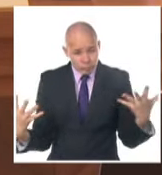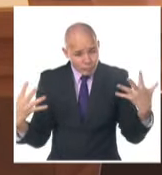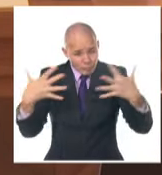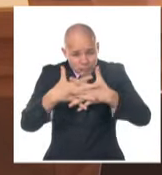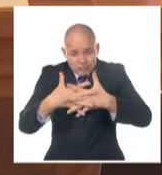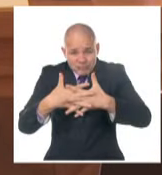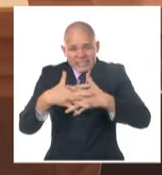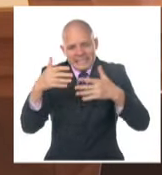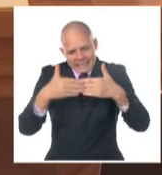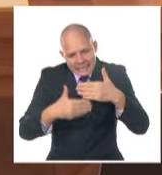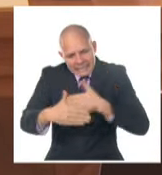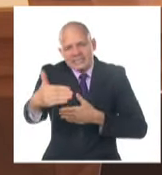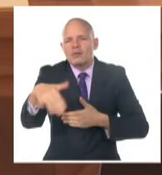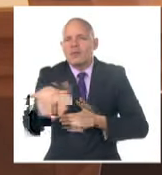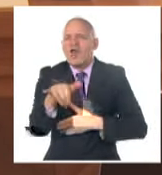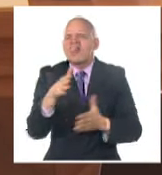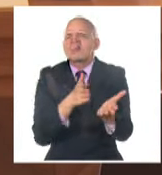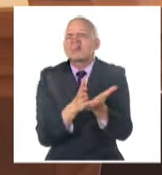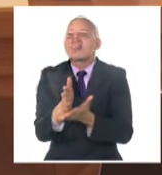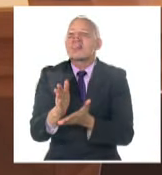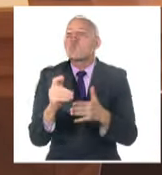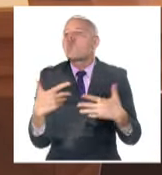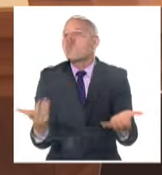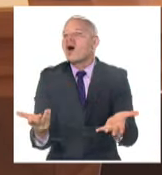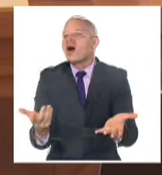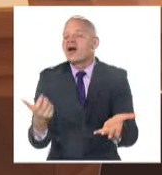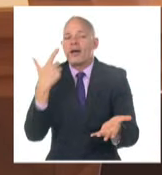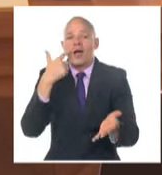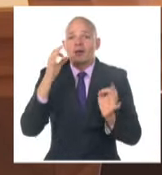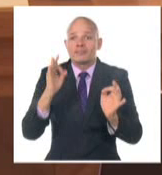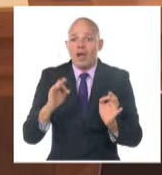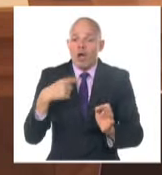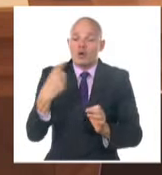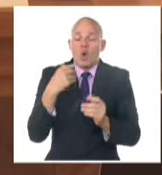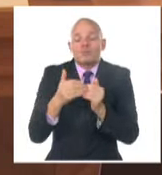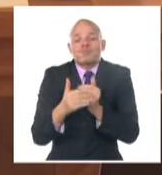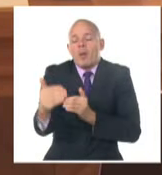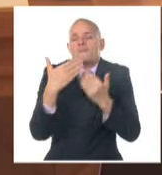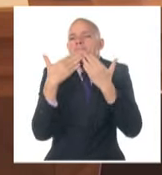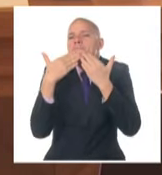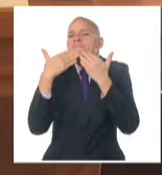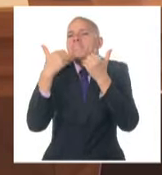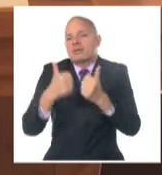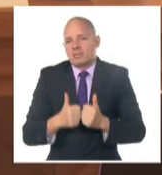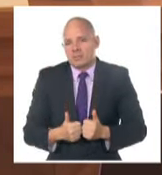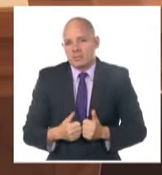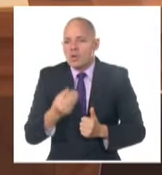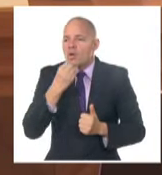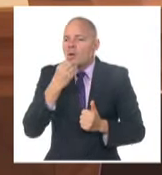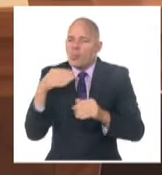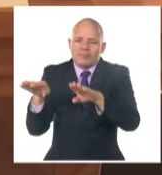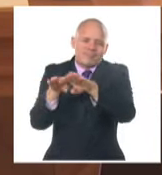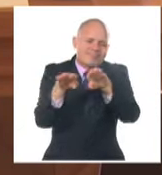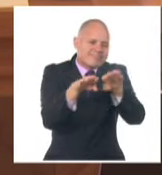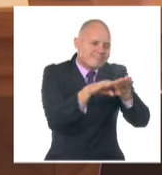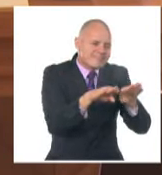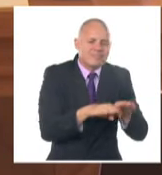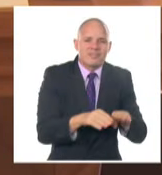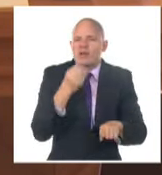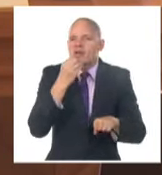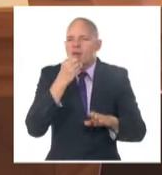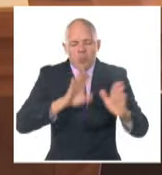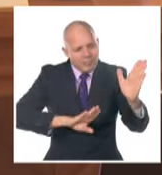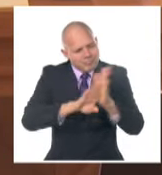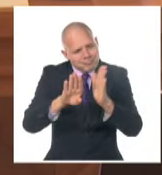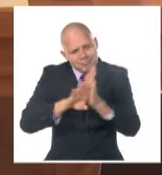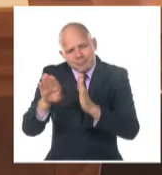la necesaria lucha por un futuro digno, justo, próspero y sustentable